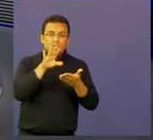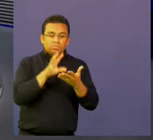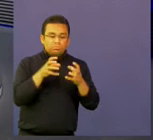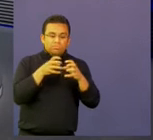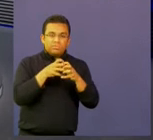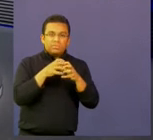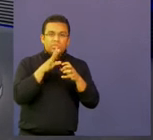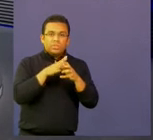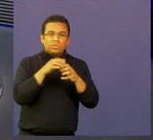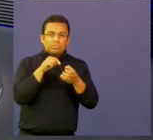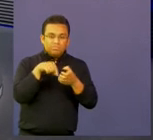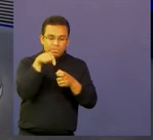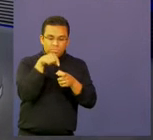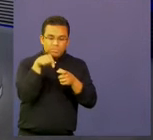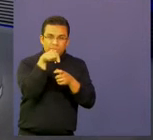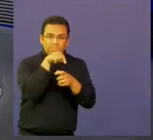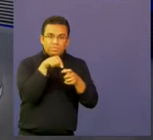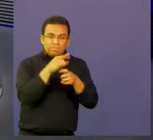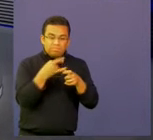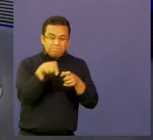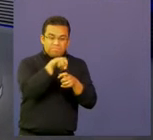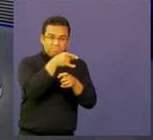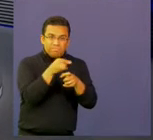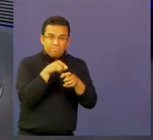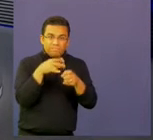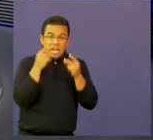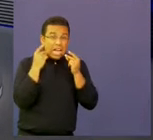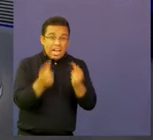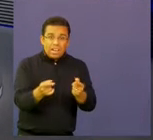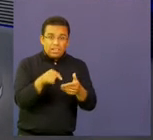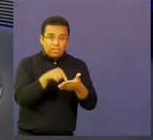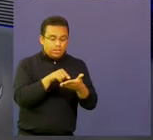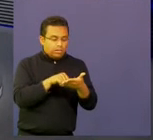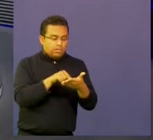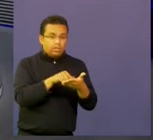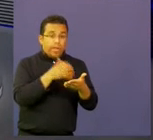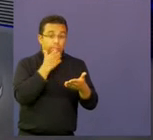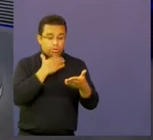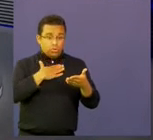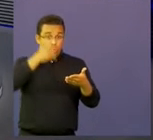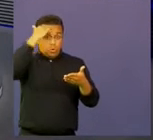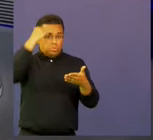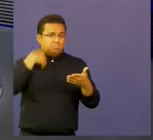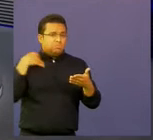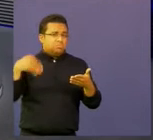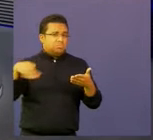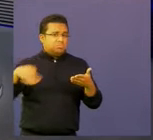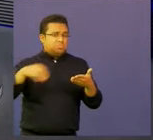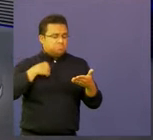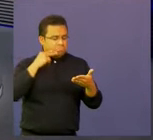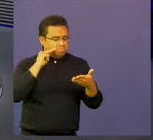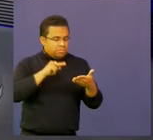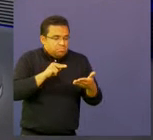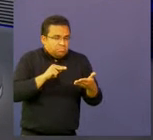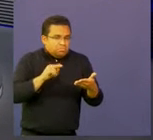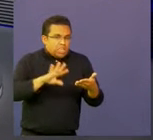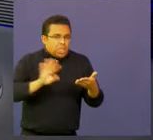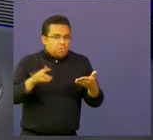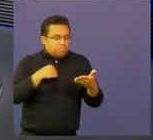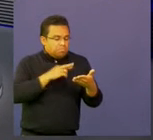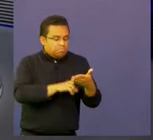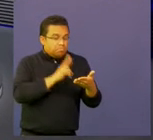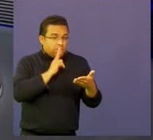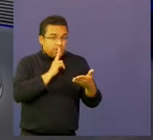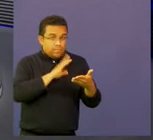hacer las inferencias más complejas del mundo, pero para el profesor eso es muy sencillo porque lo ve ahí, no tiene que preocuparse por eso. El resultado